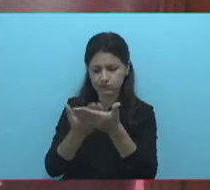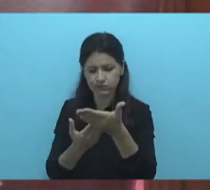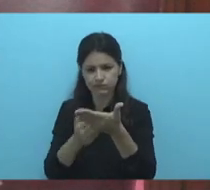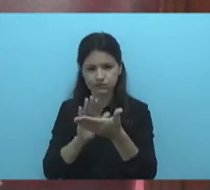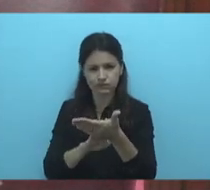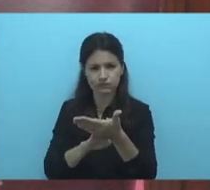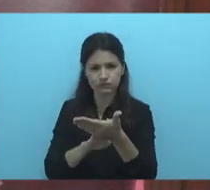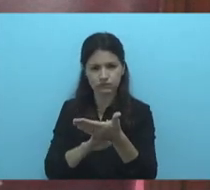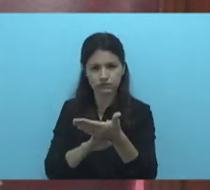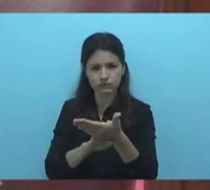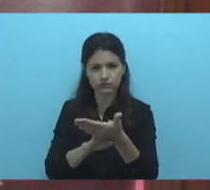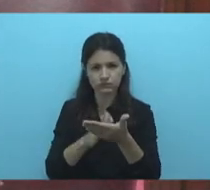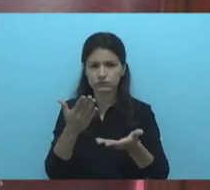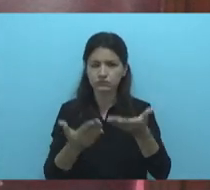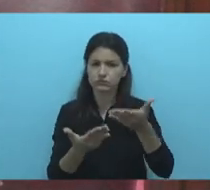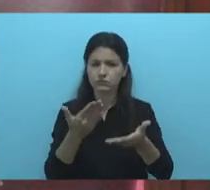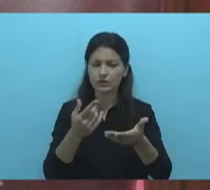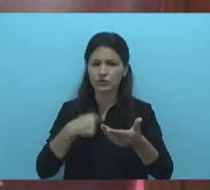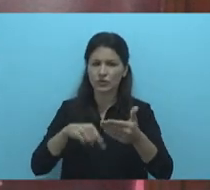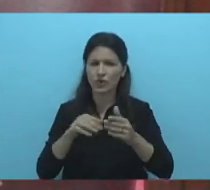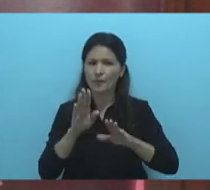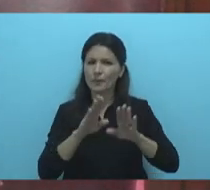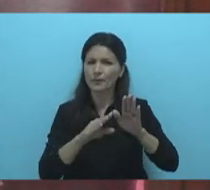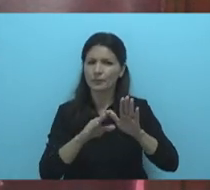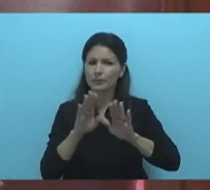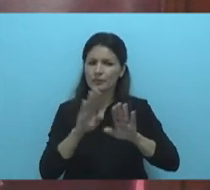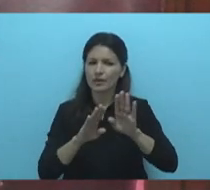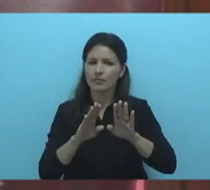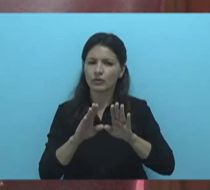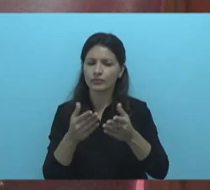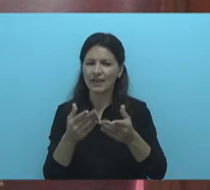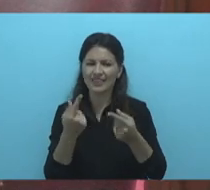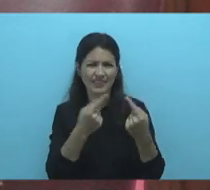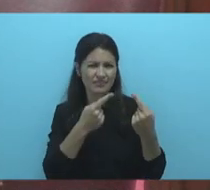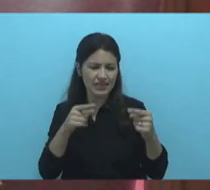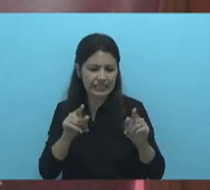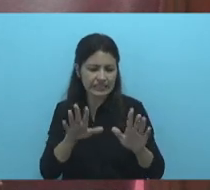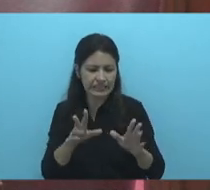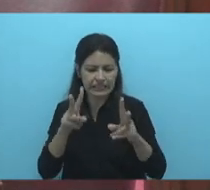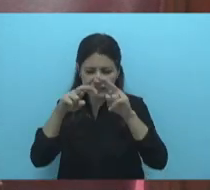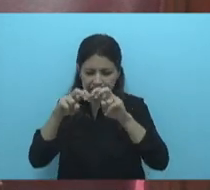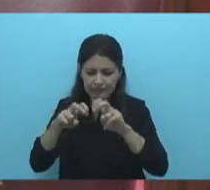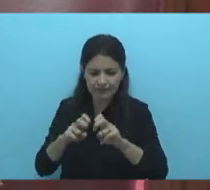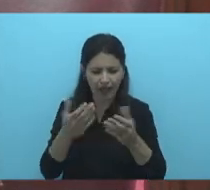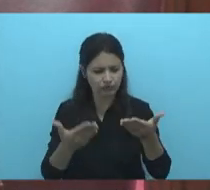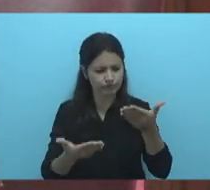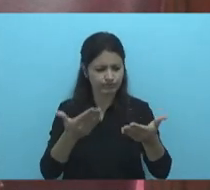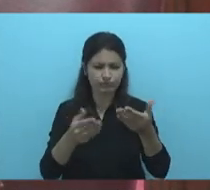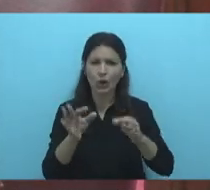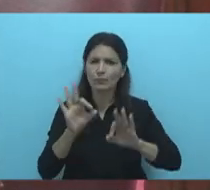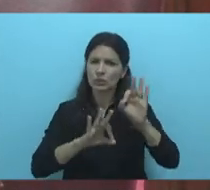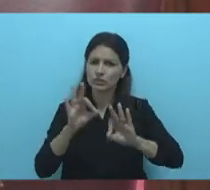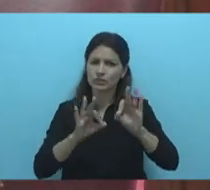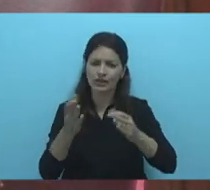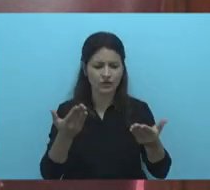no votamos la creación de currículas, sino que había diferencias y eso lo analizaron oportunamente,